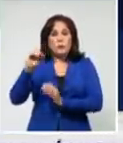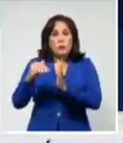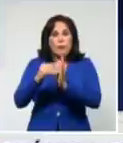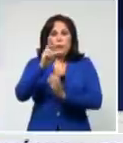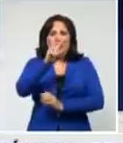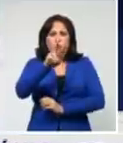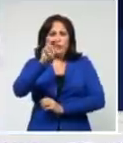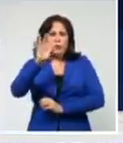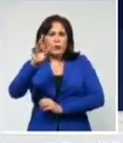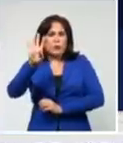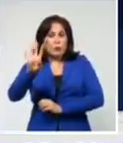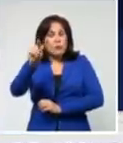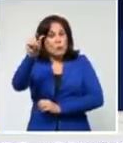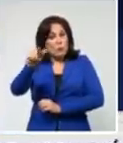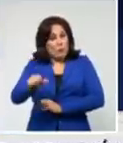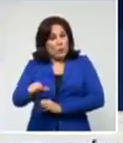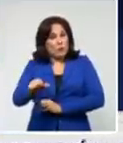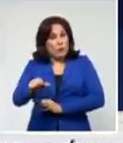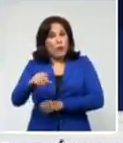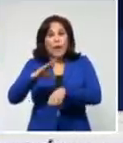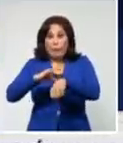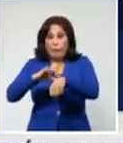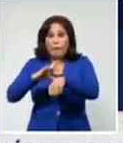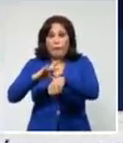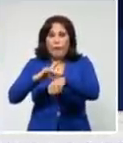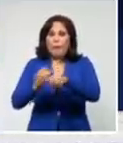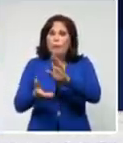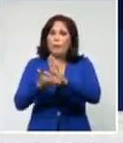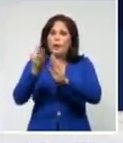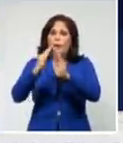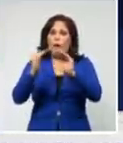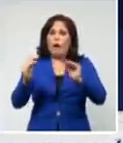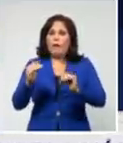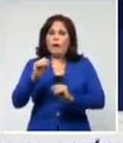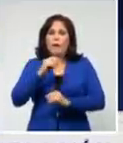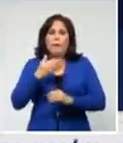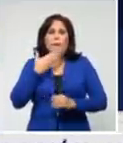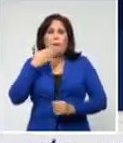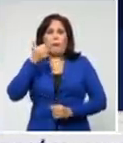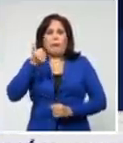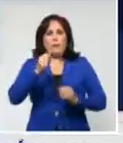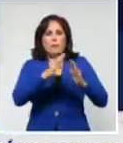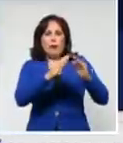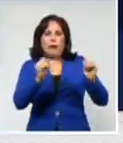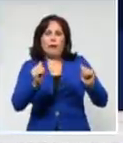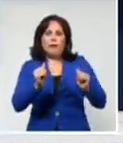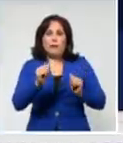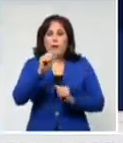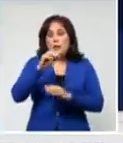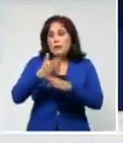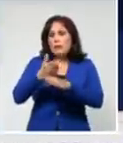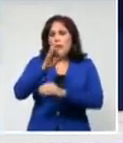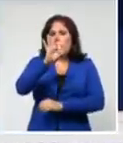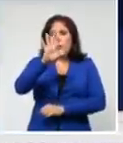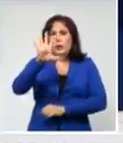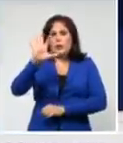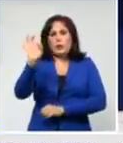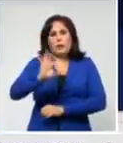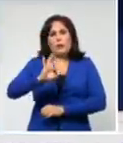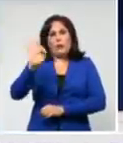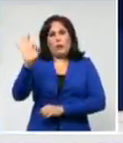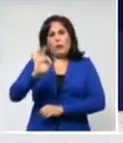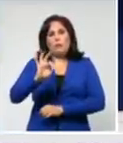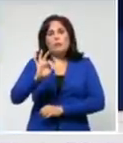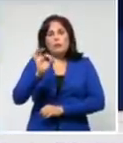4.284 personas que han tenido la enfermedad en nuestro país. Estamos hablando del 85% que se